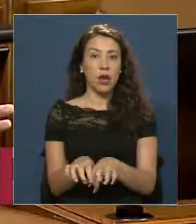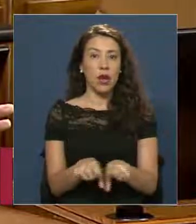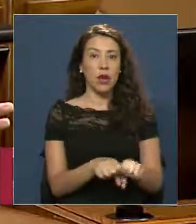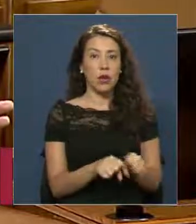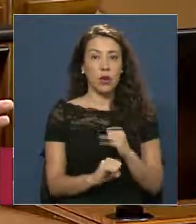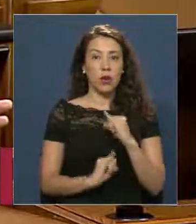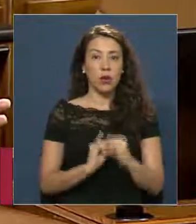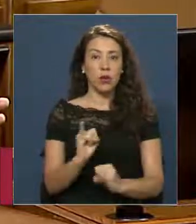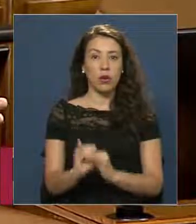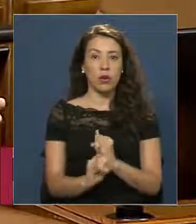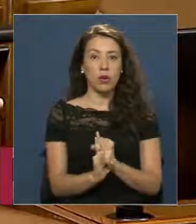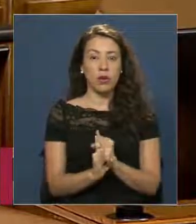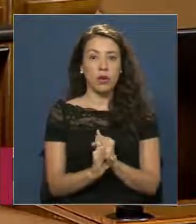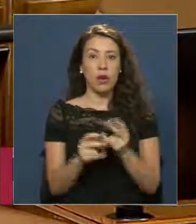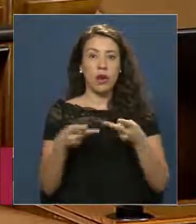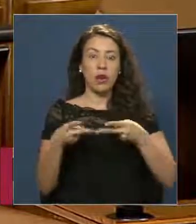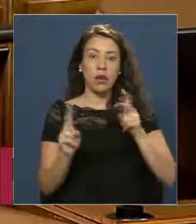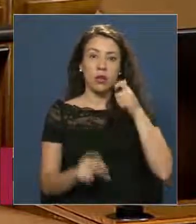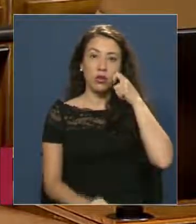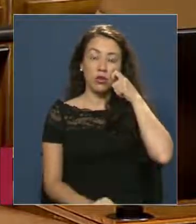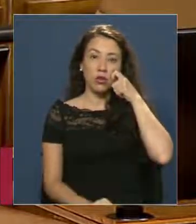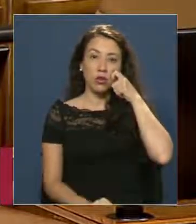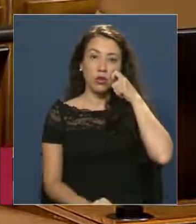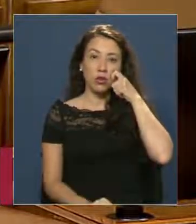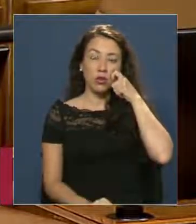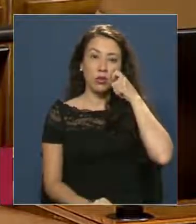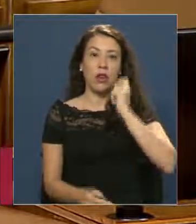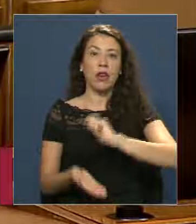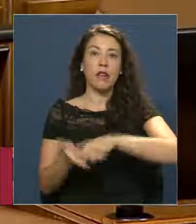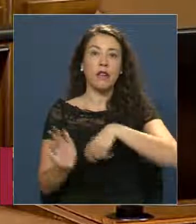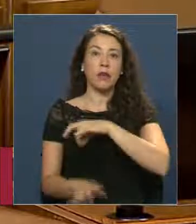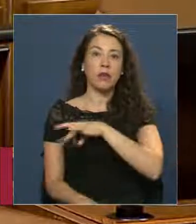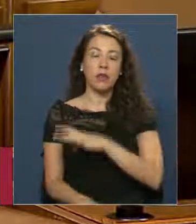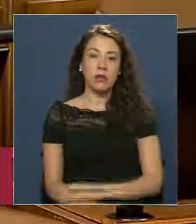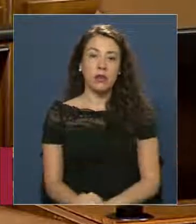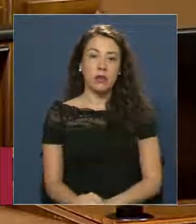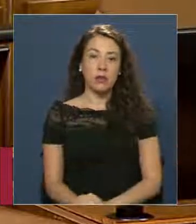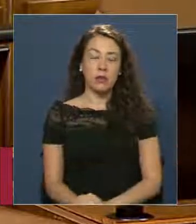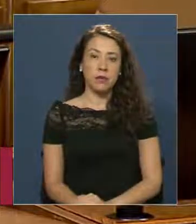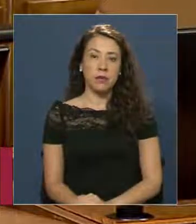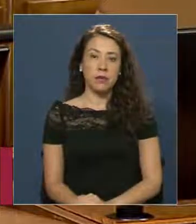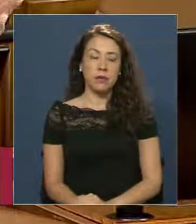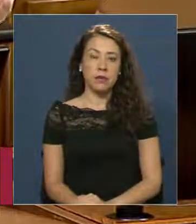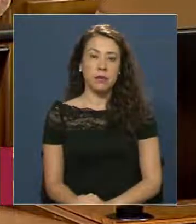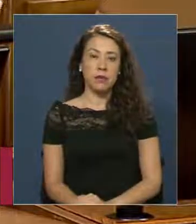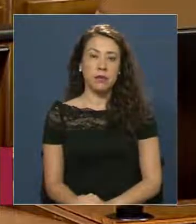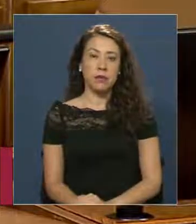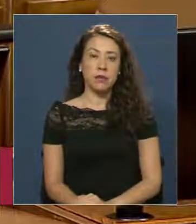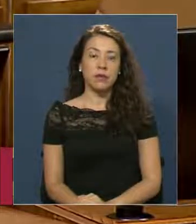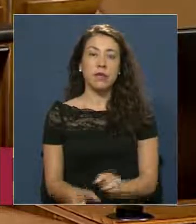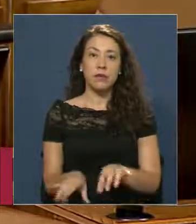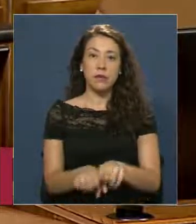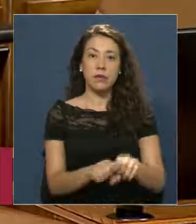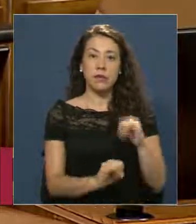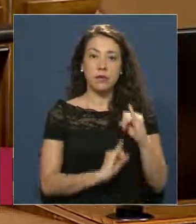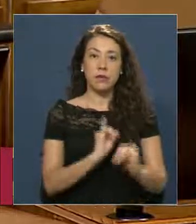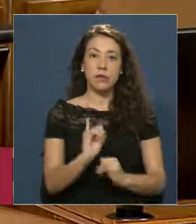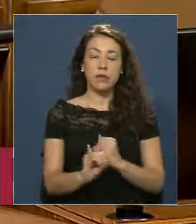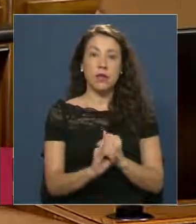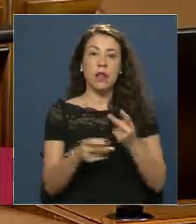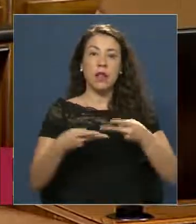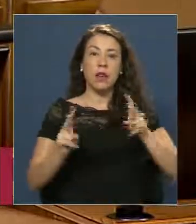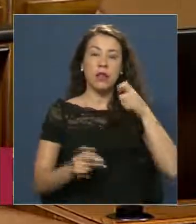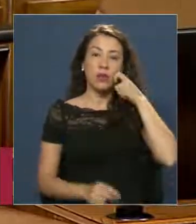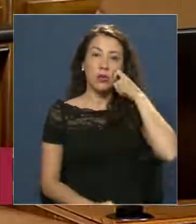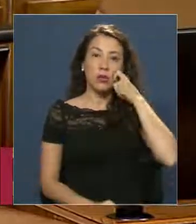tratados internacionales de derechos humanos suscritos por Chile. Y son esos tratados internacionales de